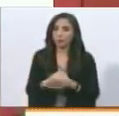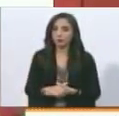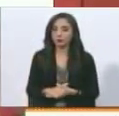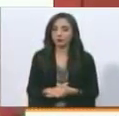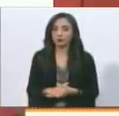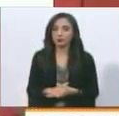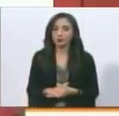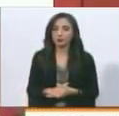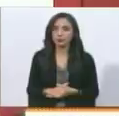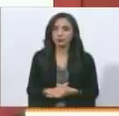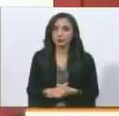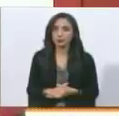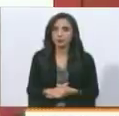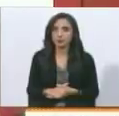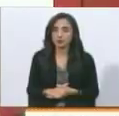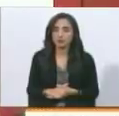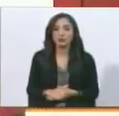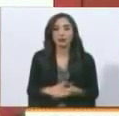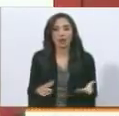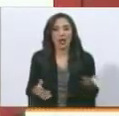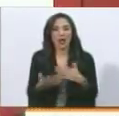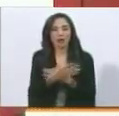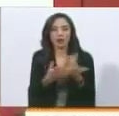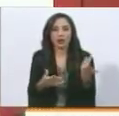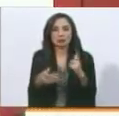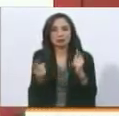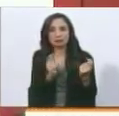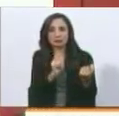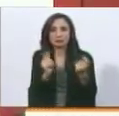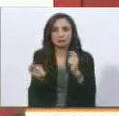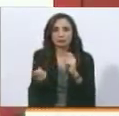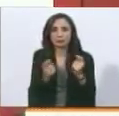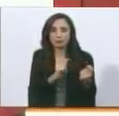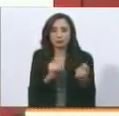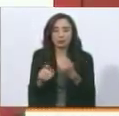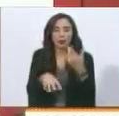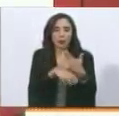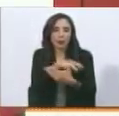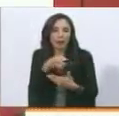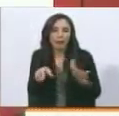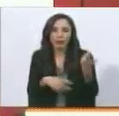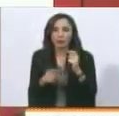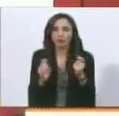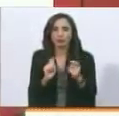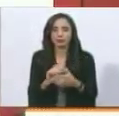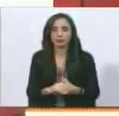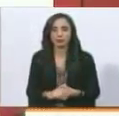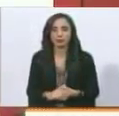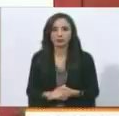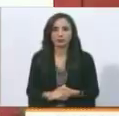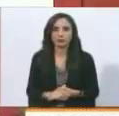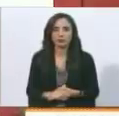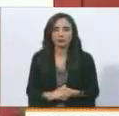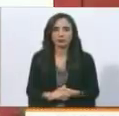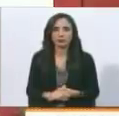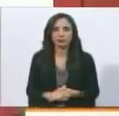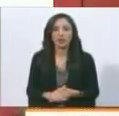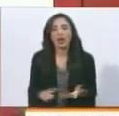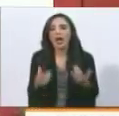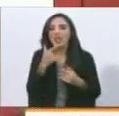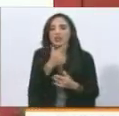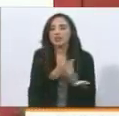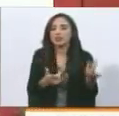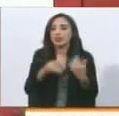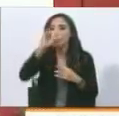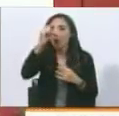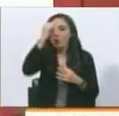comunicacional, donde se acusan entre ellos. O es mentira que Requesén dice que Borges fue que